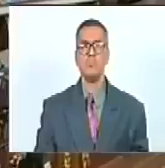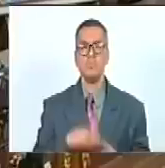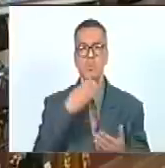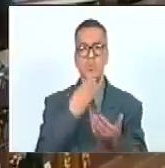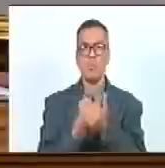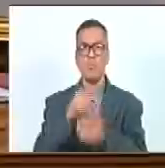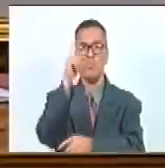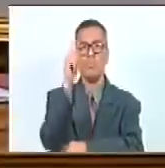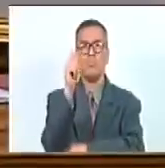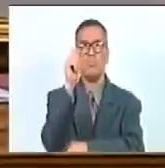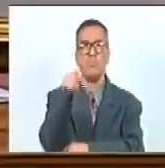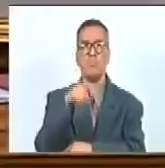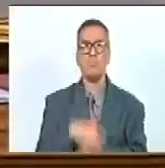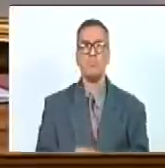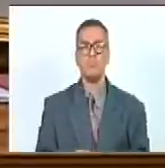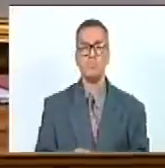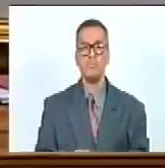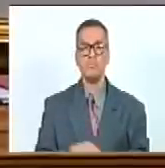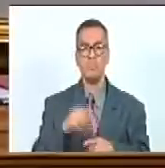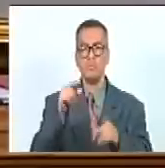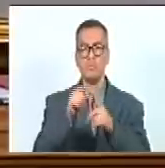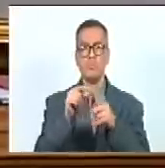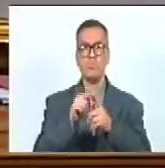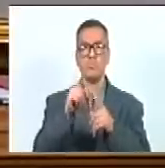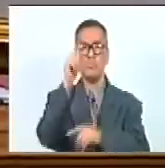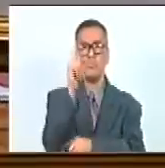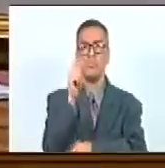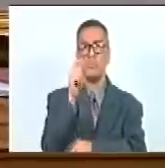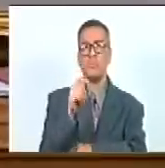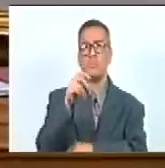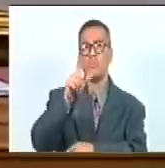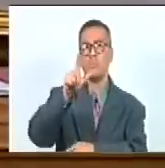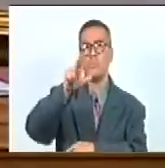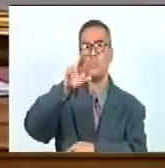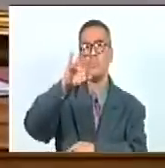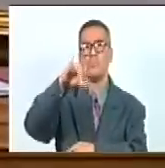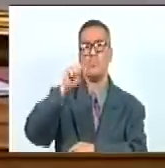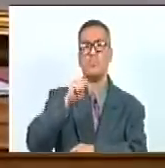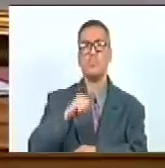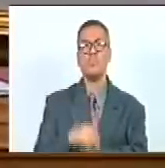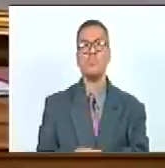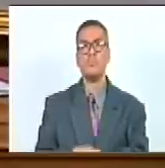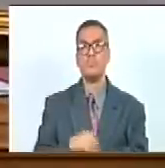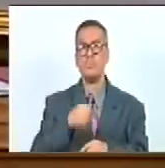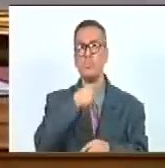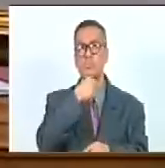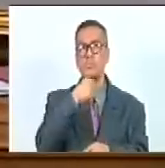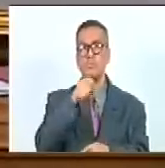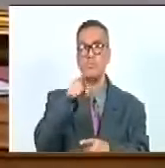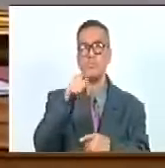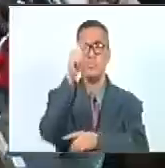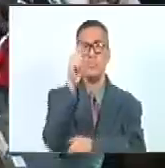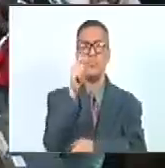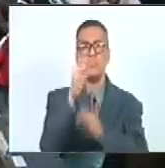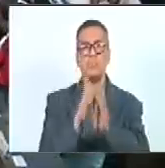Gracias, diputado. Voy a dejar en el derecho de palabra al diputado Luis Eduardo Martínez. Micrófono para el diputado, por